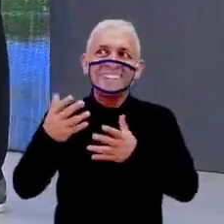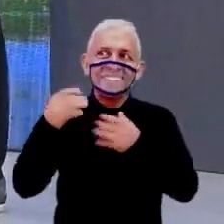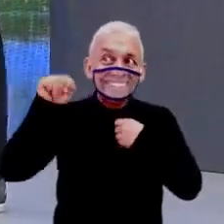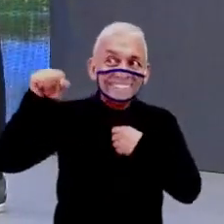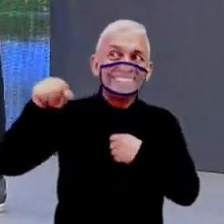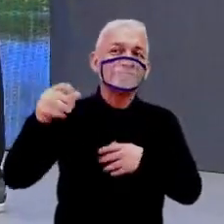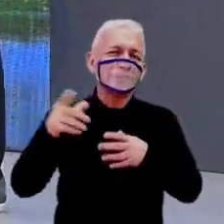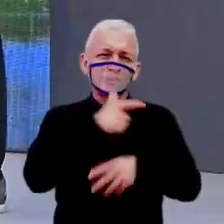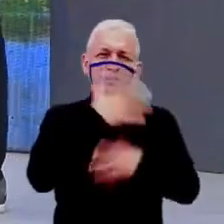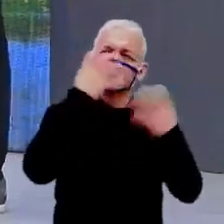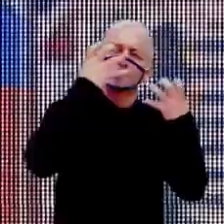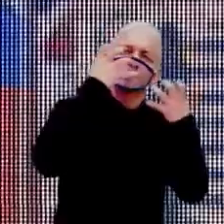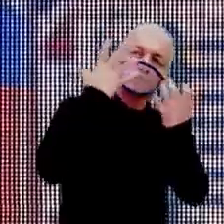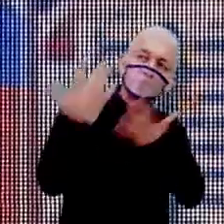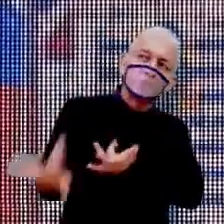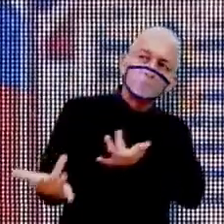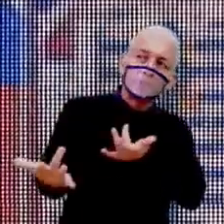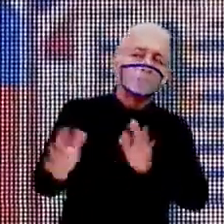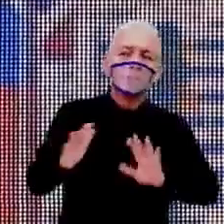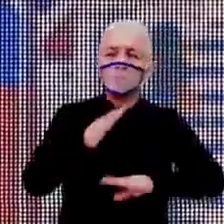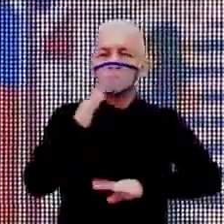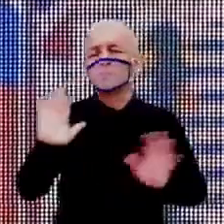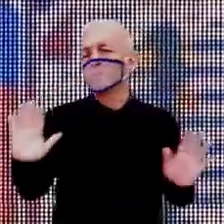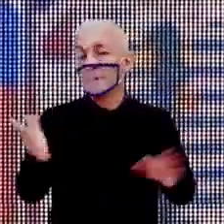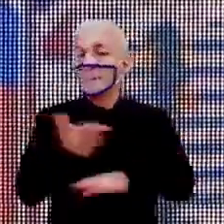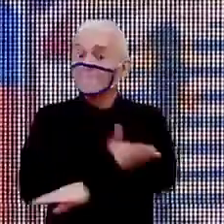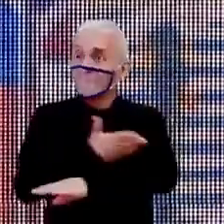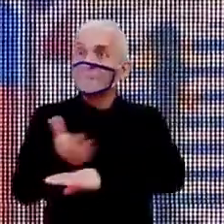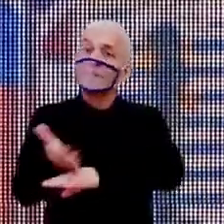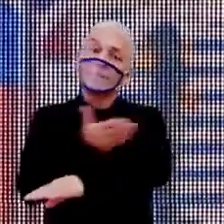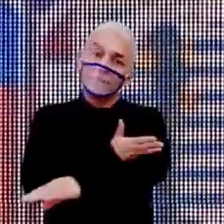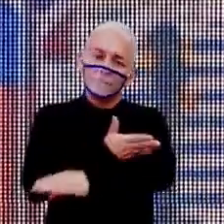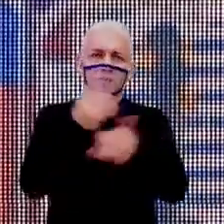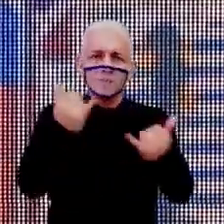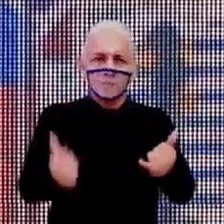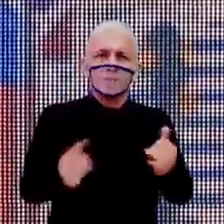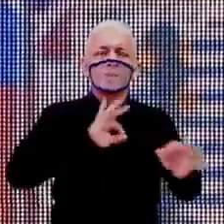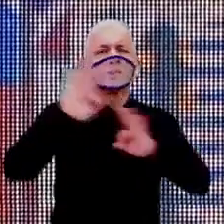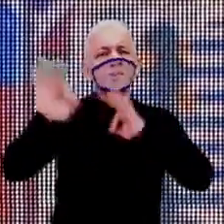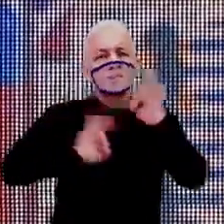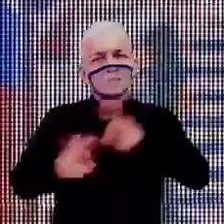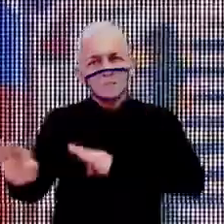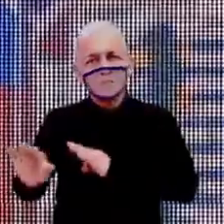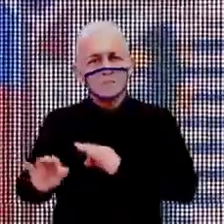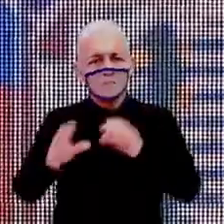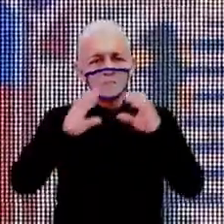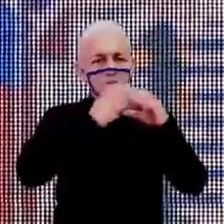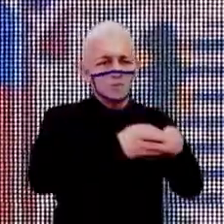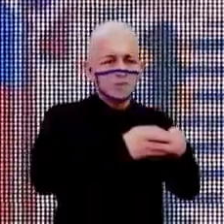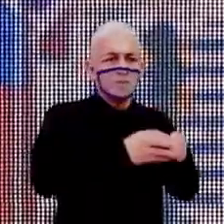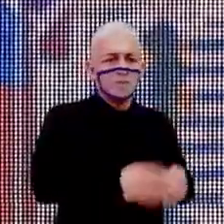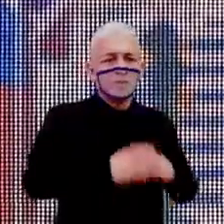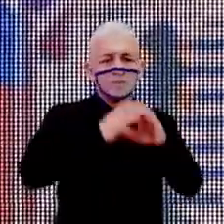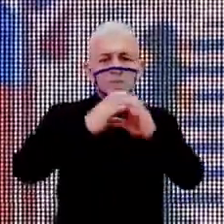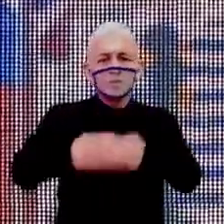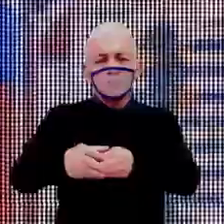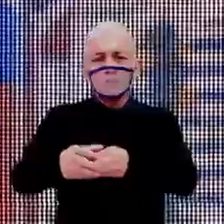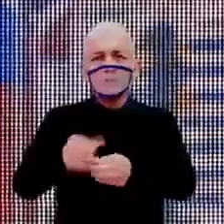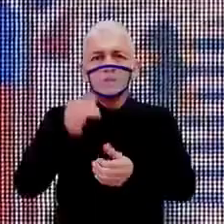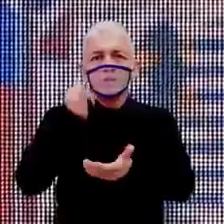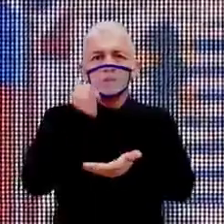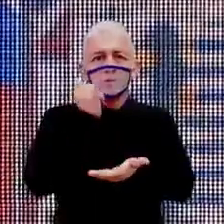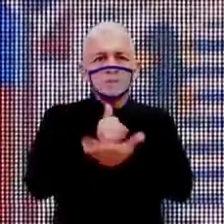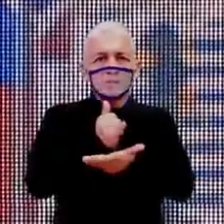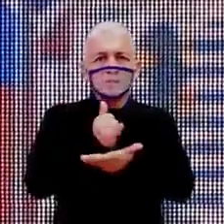la comunidad se quedaba esperando. Además de esto, se organizó la comunidad a través de los comités de barrios a la